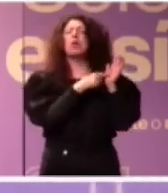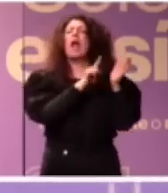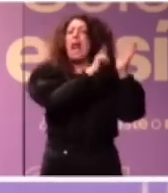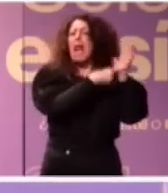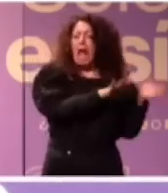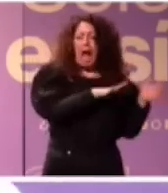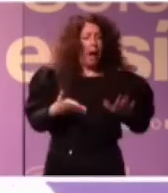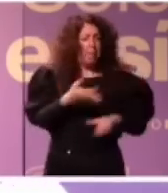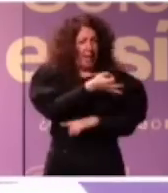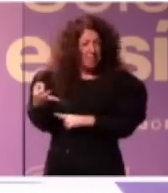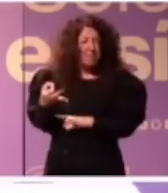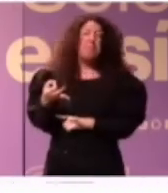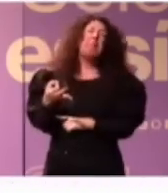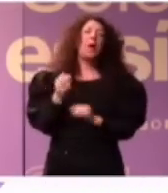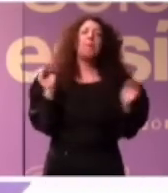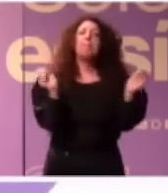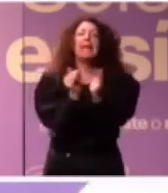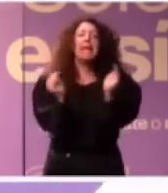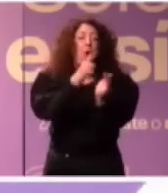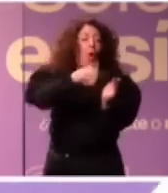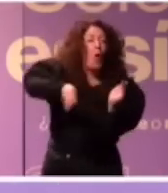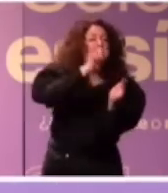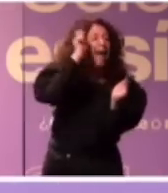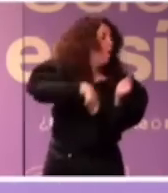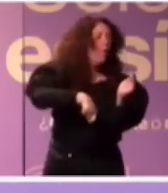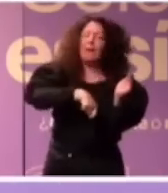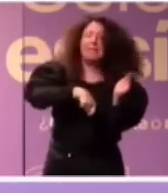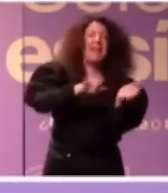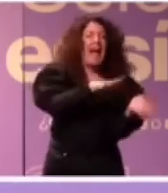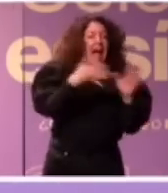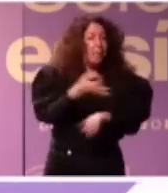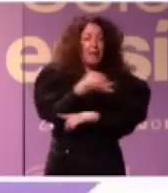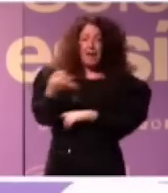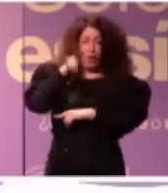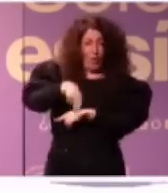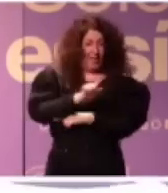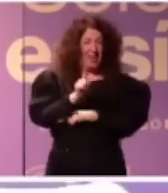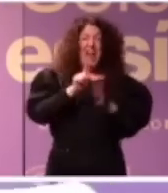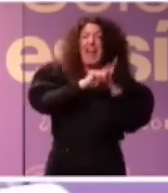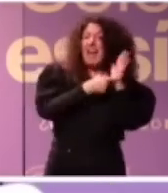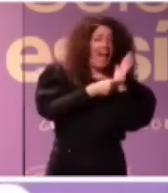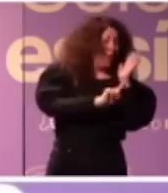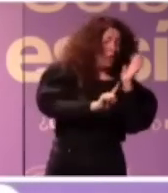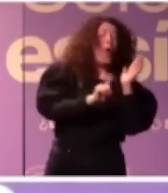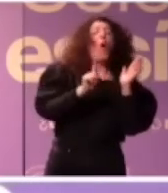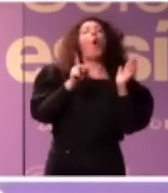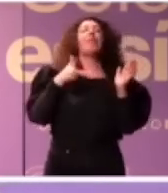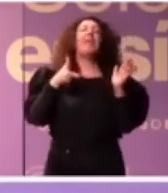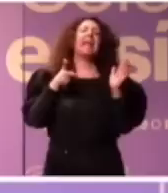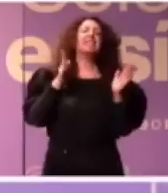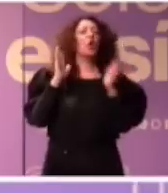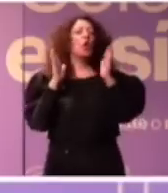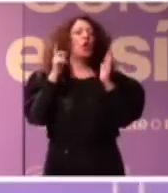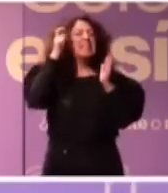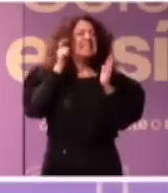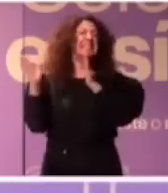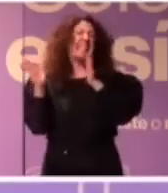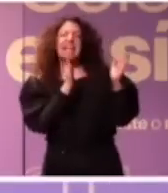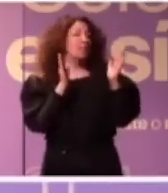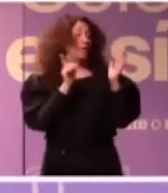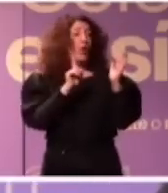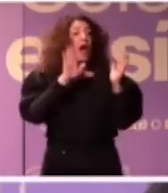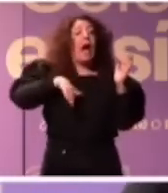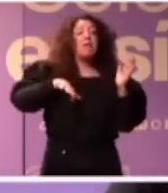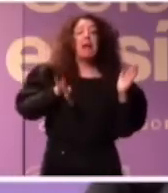ley. Pero ha habido una minoría de jueces que no la han aplicado correctamente, ni la ley ni el derecho transitorio, y han tomado